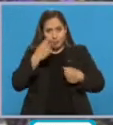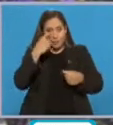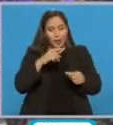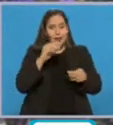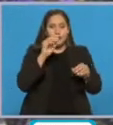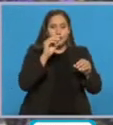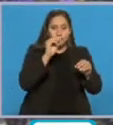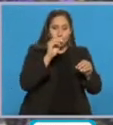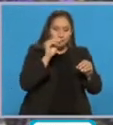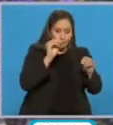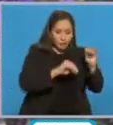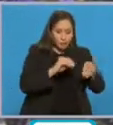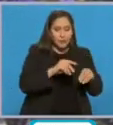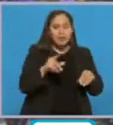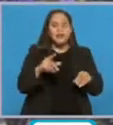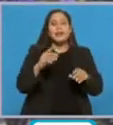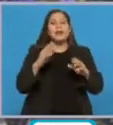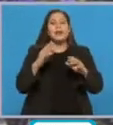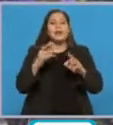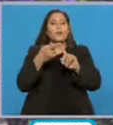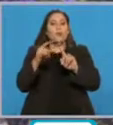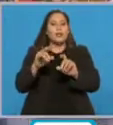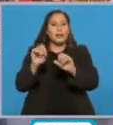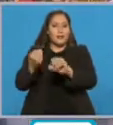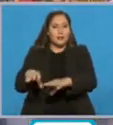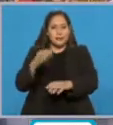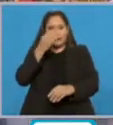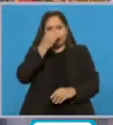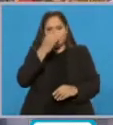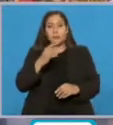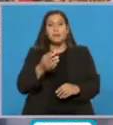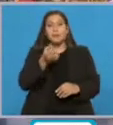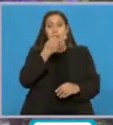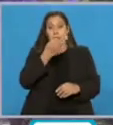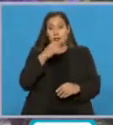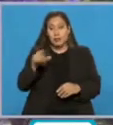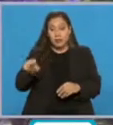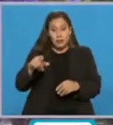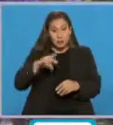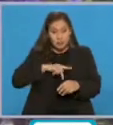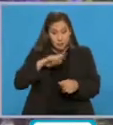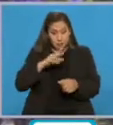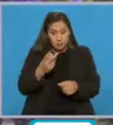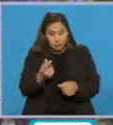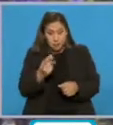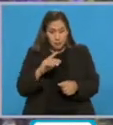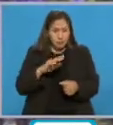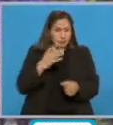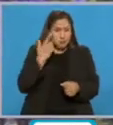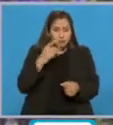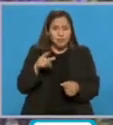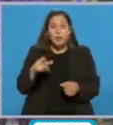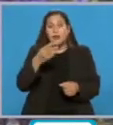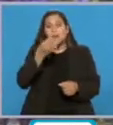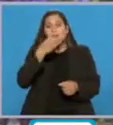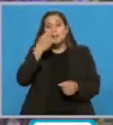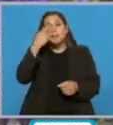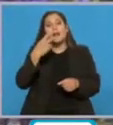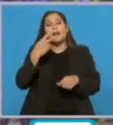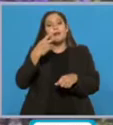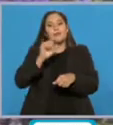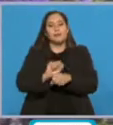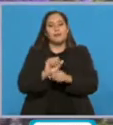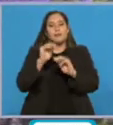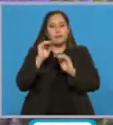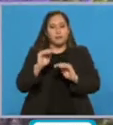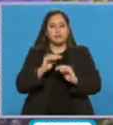más cercano a la puerta, eso, por ejemplo, medicinas, si tu animal de compañía está tomando algún medicamento mínimo para 2 semanas, ¿no? Porque no sabemos